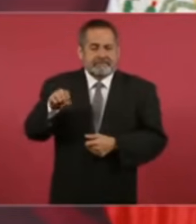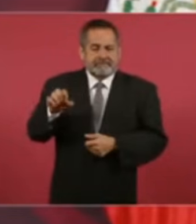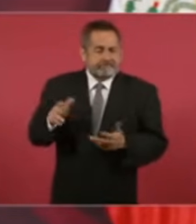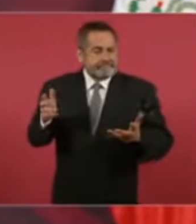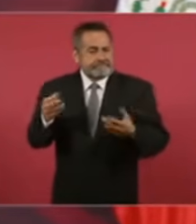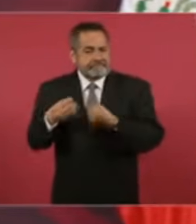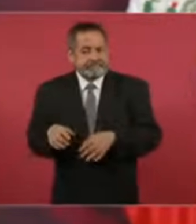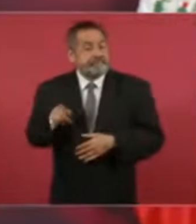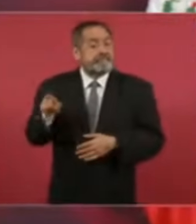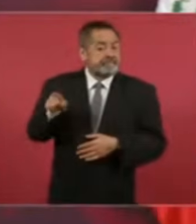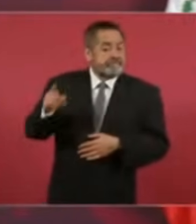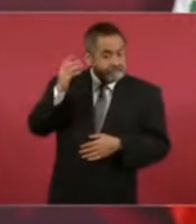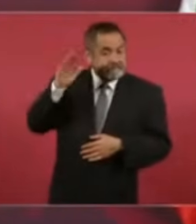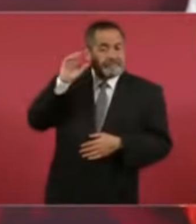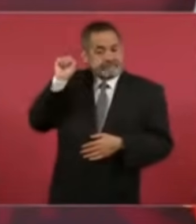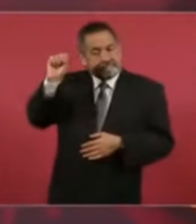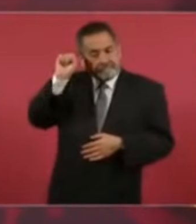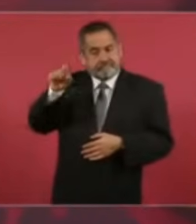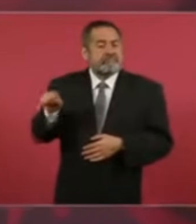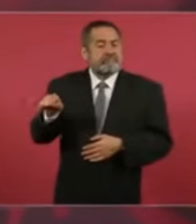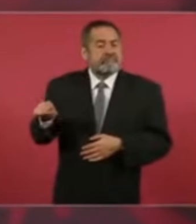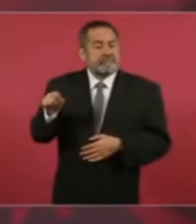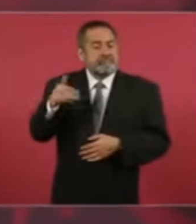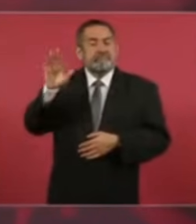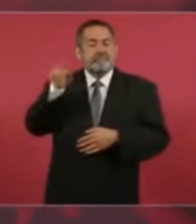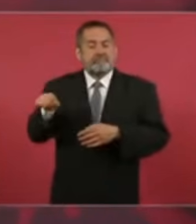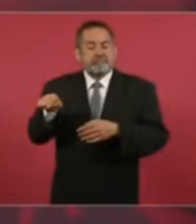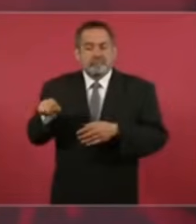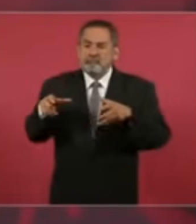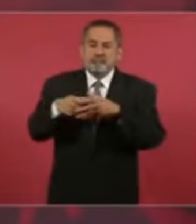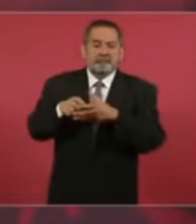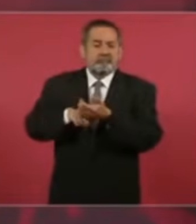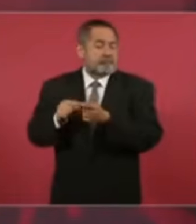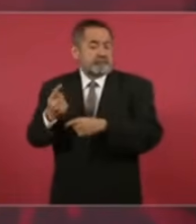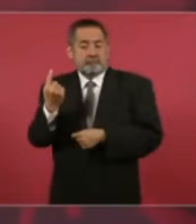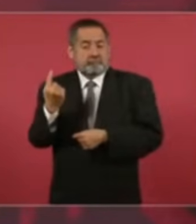Ese sindicato era el único